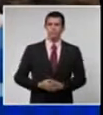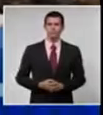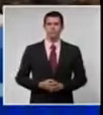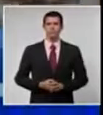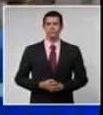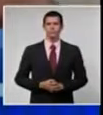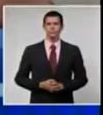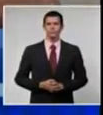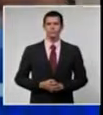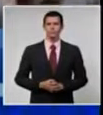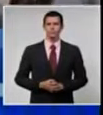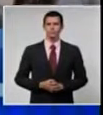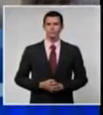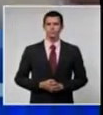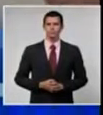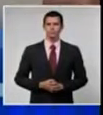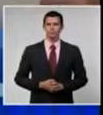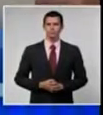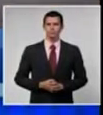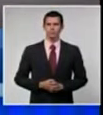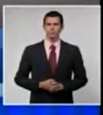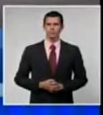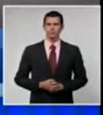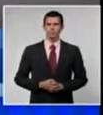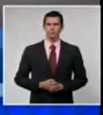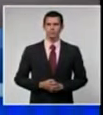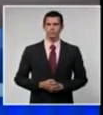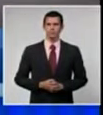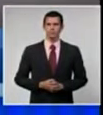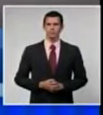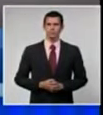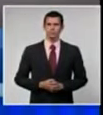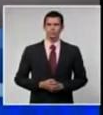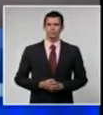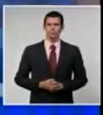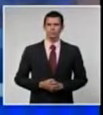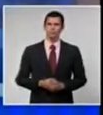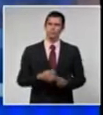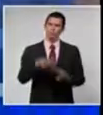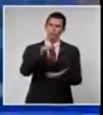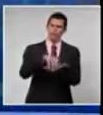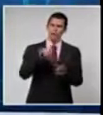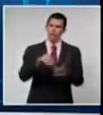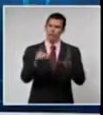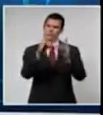Anuncia gobierno de facto intervención de hospitales y cementerios privados.